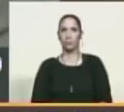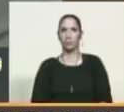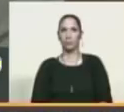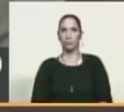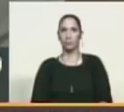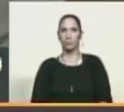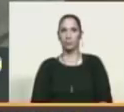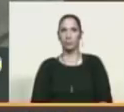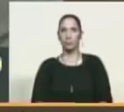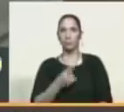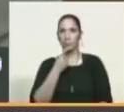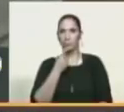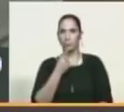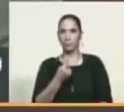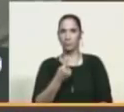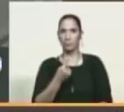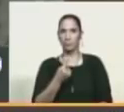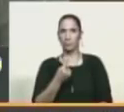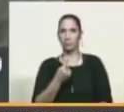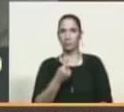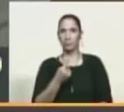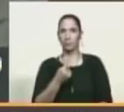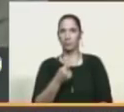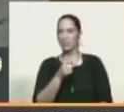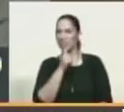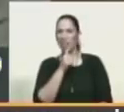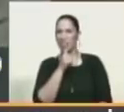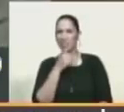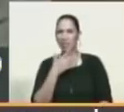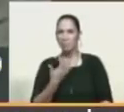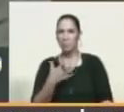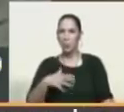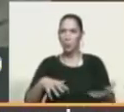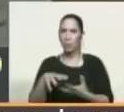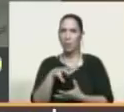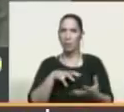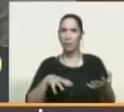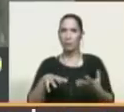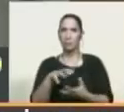Decía yo de a quién está afectando esto.